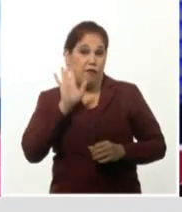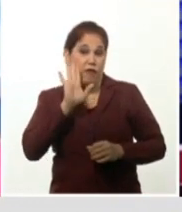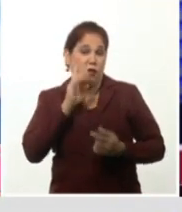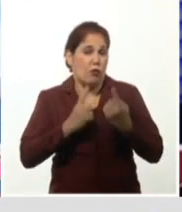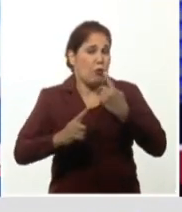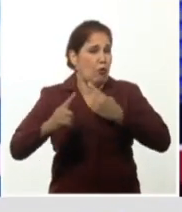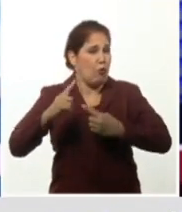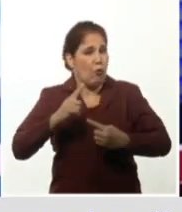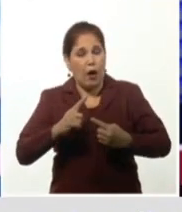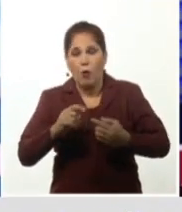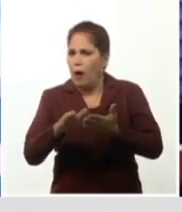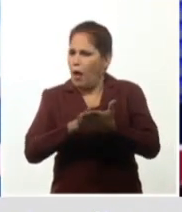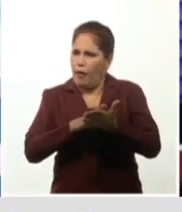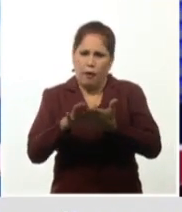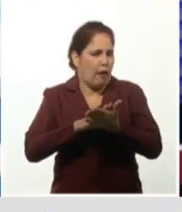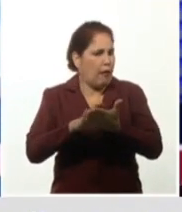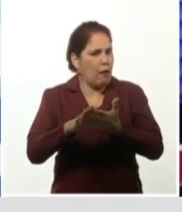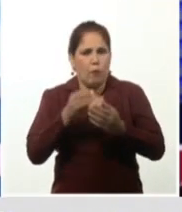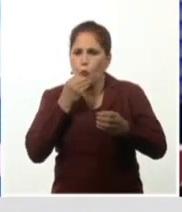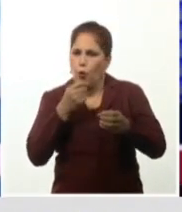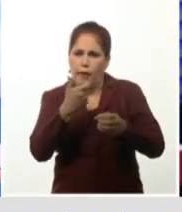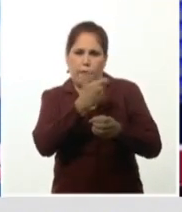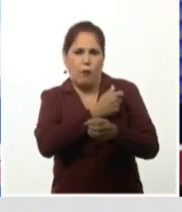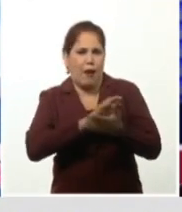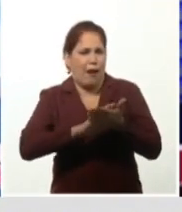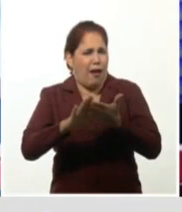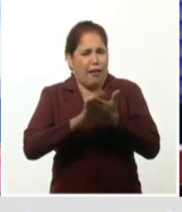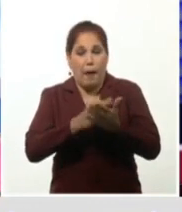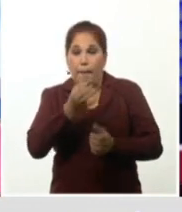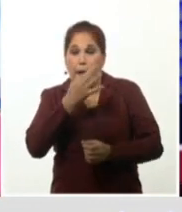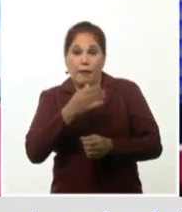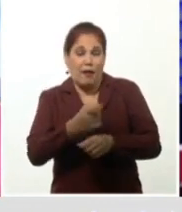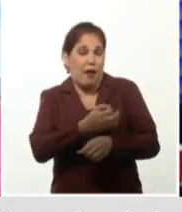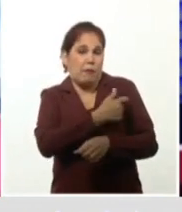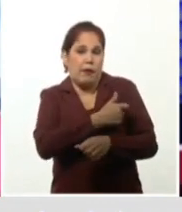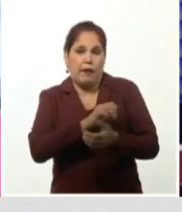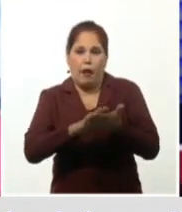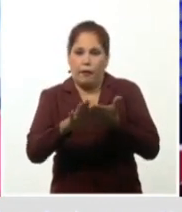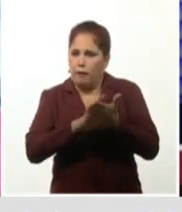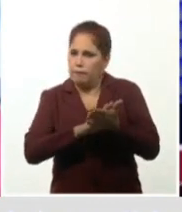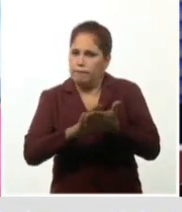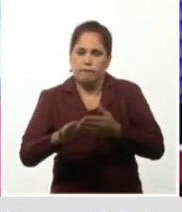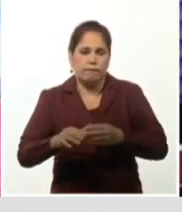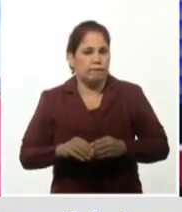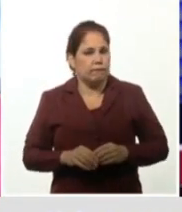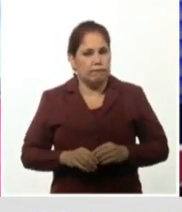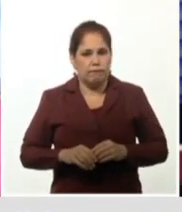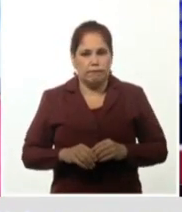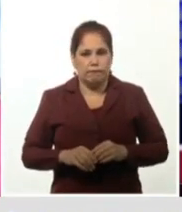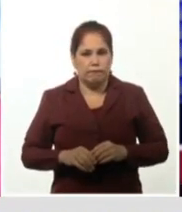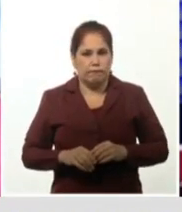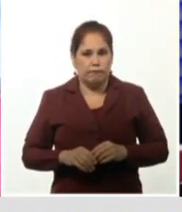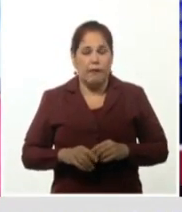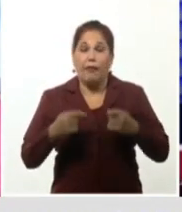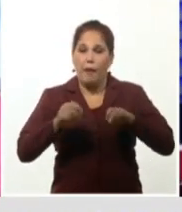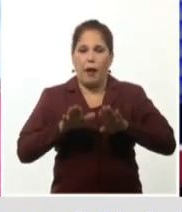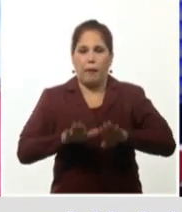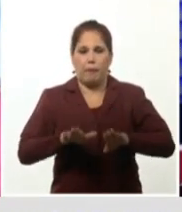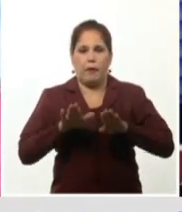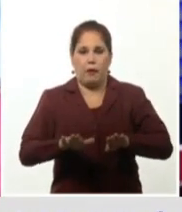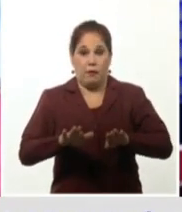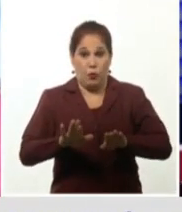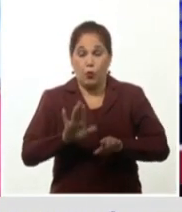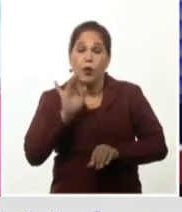personas con ningún proceso infeccioso ni tomando antibióticos deben recibir la vacuna en ese momento. Tienen que esperar para